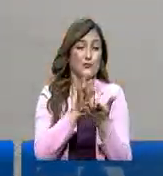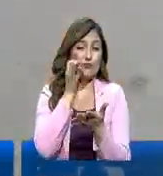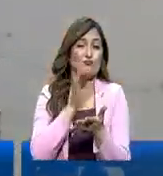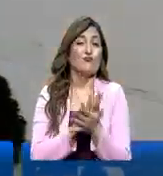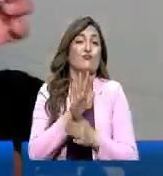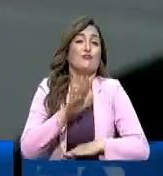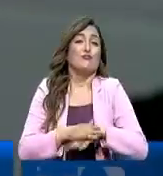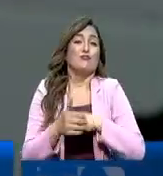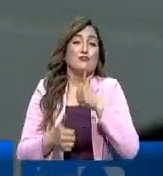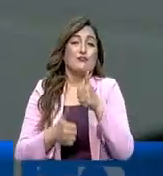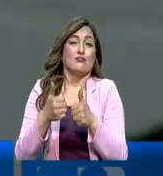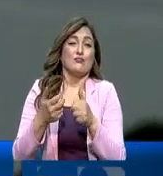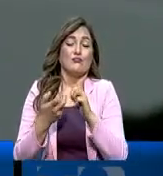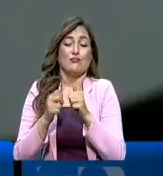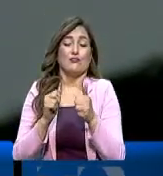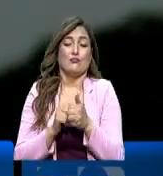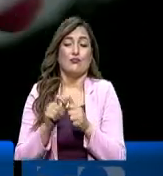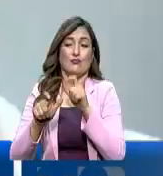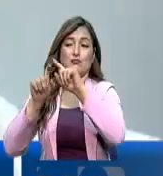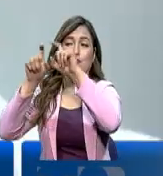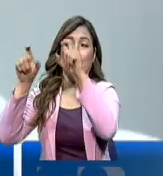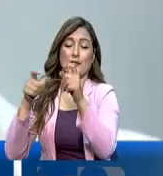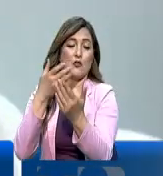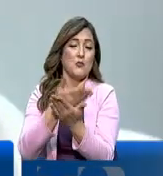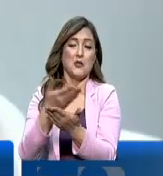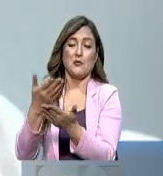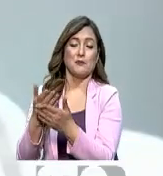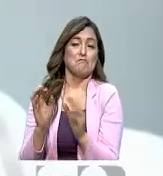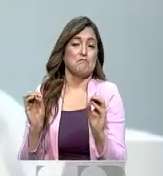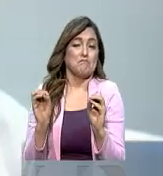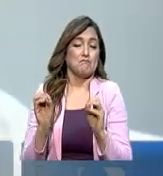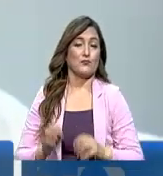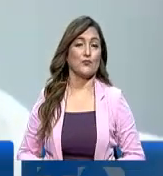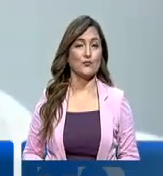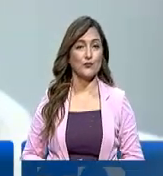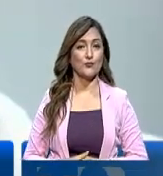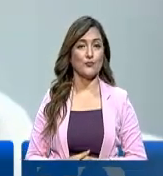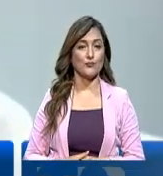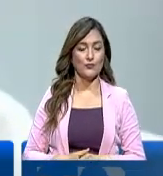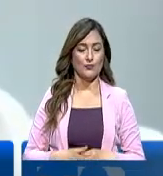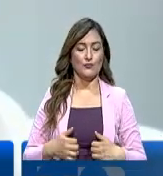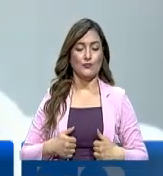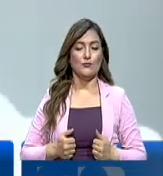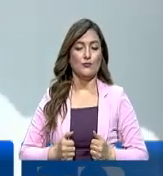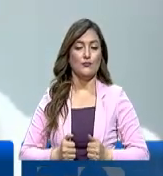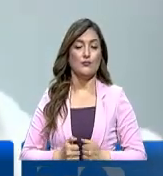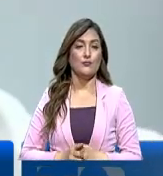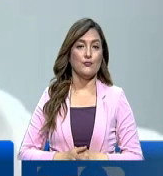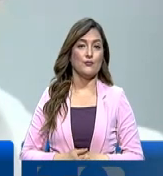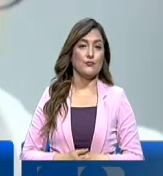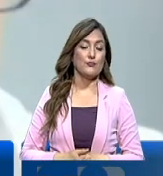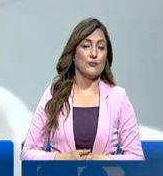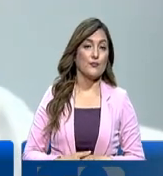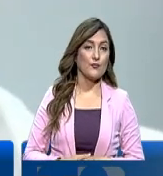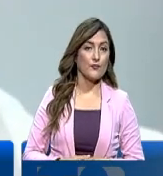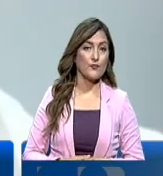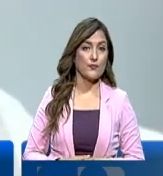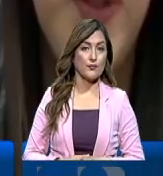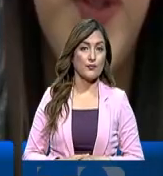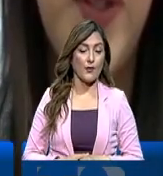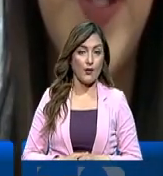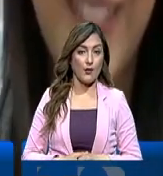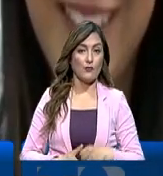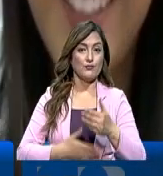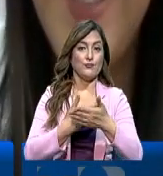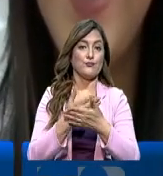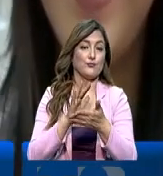debe a que existe una escases de oferentes si no hay ofertas no vamos a poder evidentemente contratar